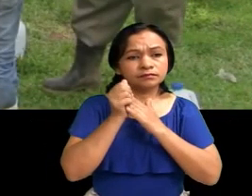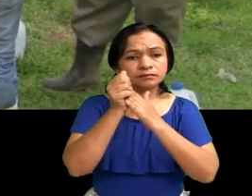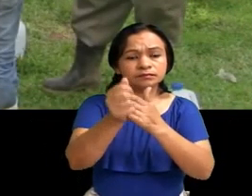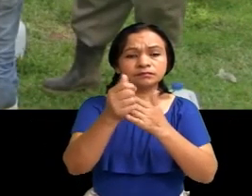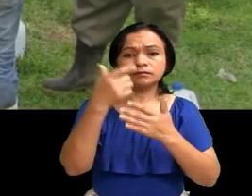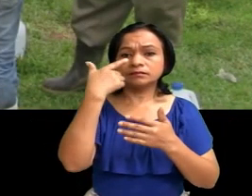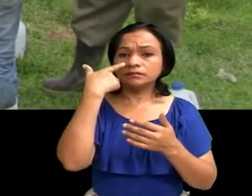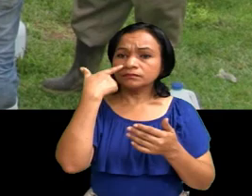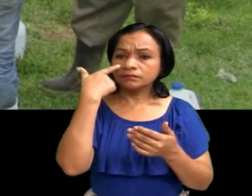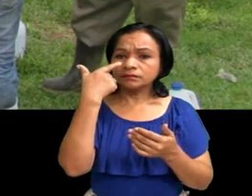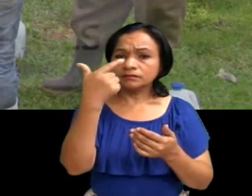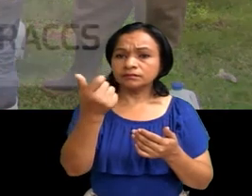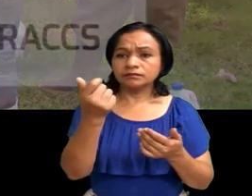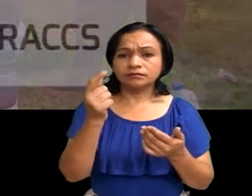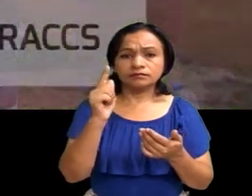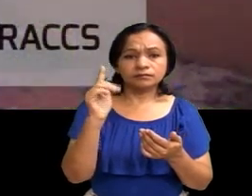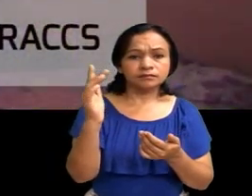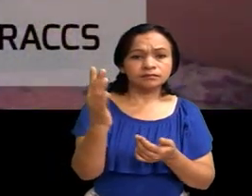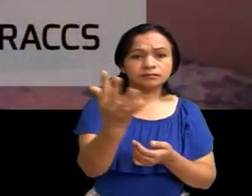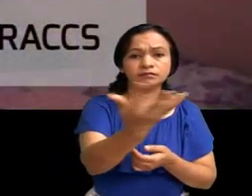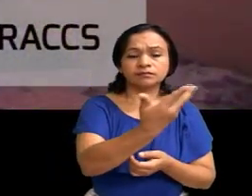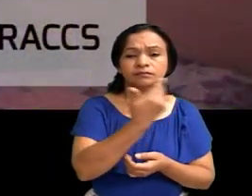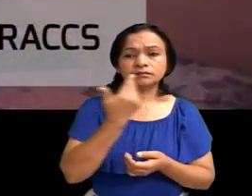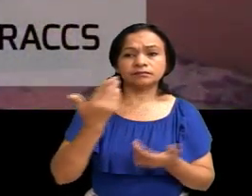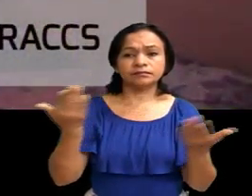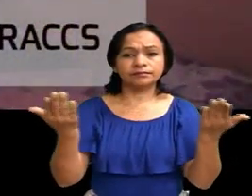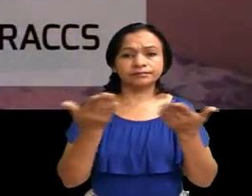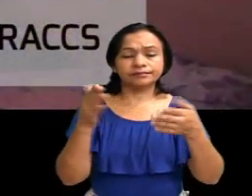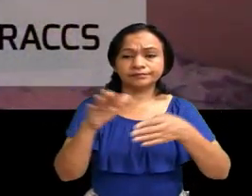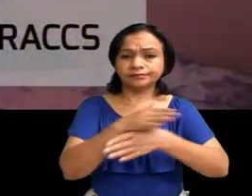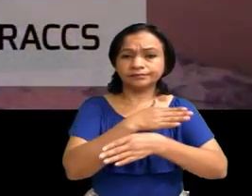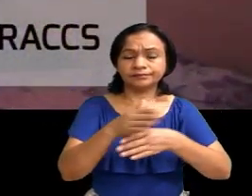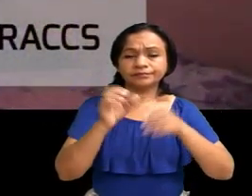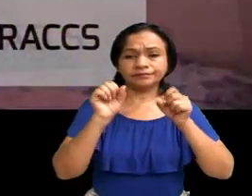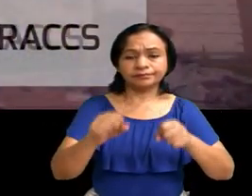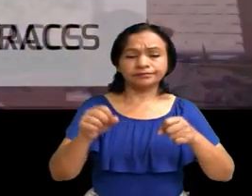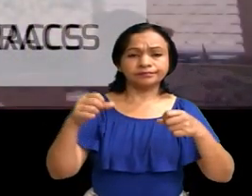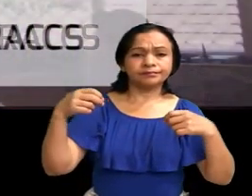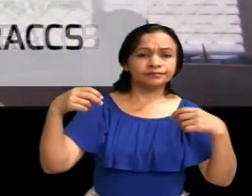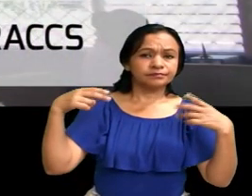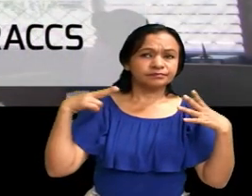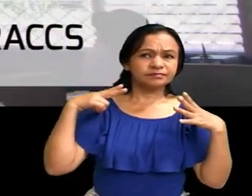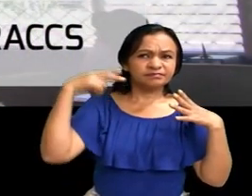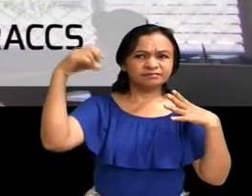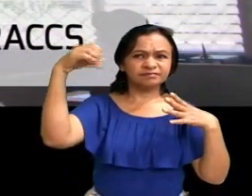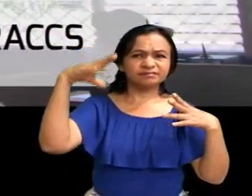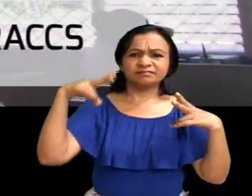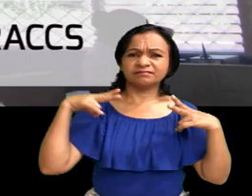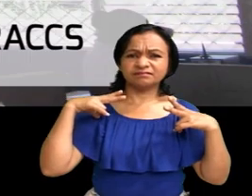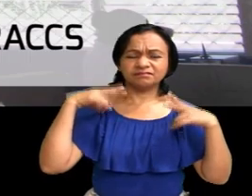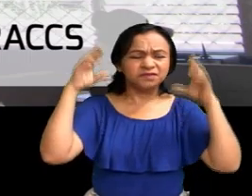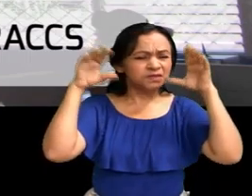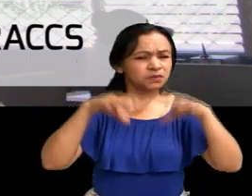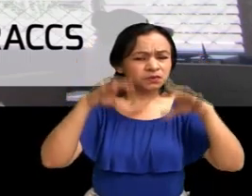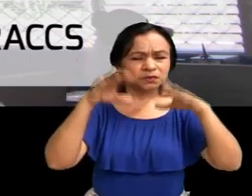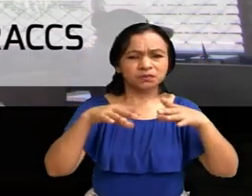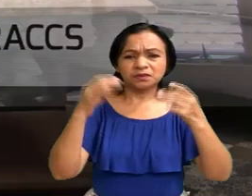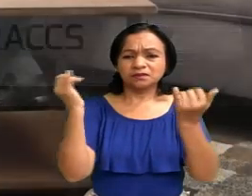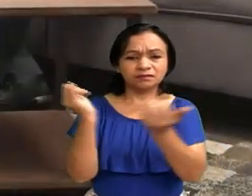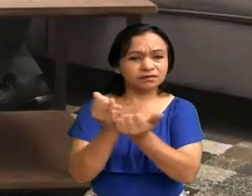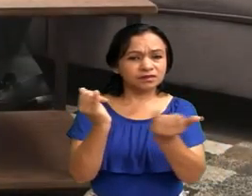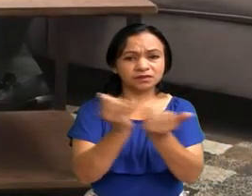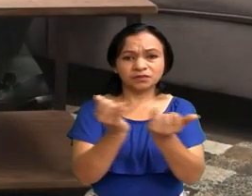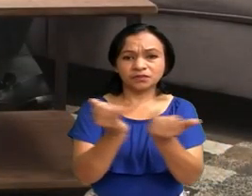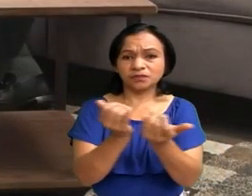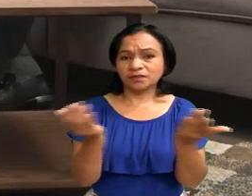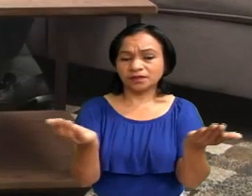conocen el terreno y todos los... Porque puedo llegar en verano y ellos saben que es invierno, verano, con lluvia, con huracanes. ¿Y cómo se